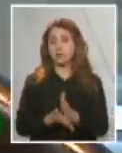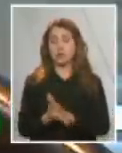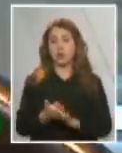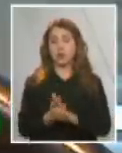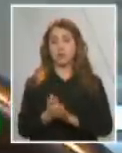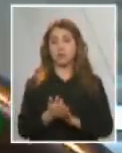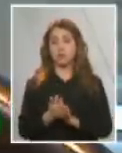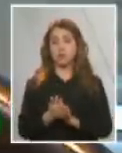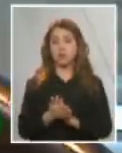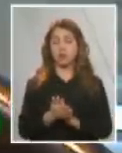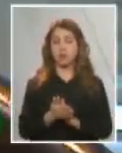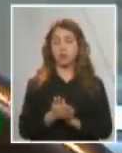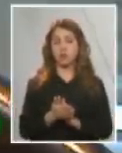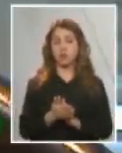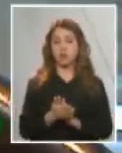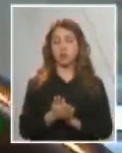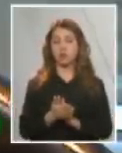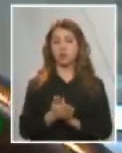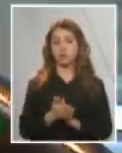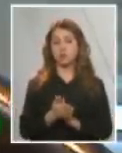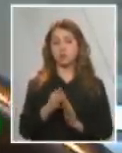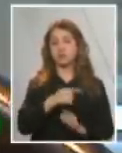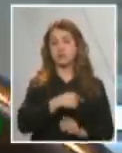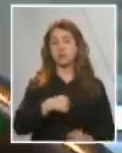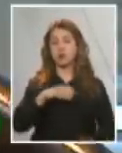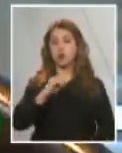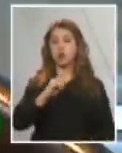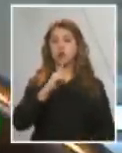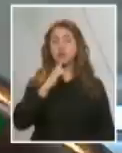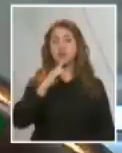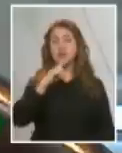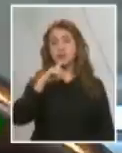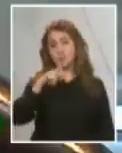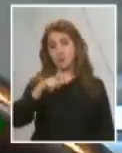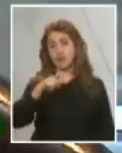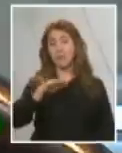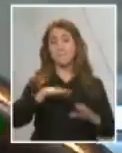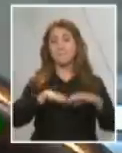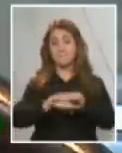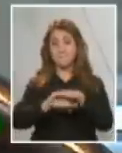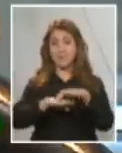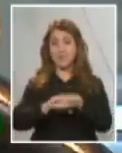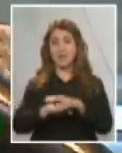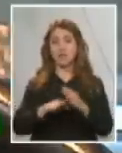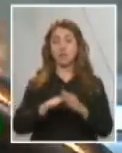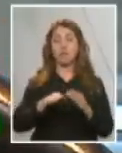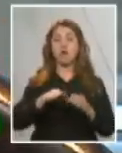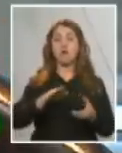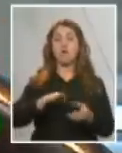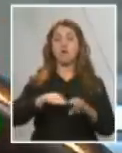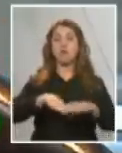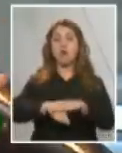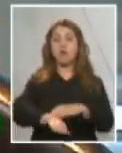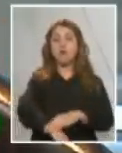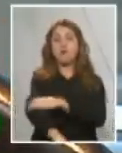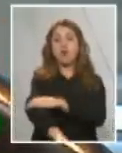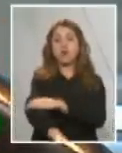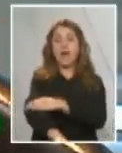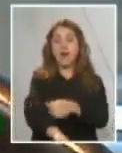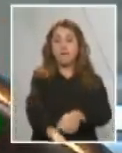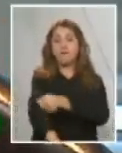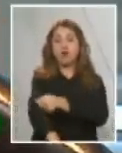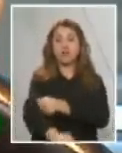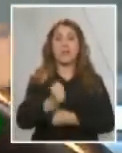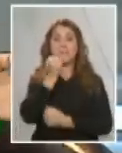ejemplo, unas especies que se llaman OTP, órtesis tobillo-pie, que son como unas botitas plásticas, que es lo que nosotros